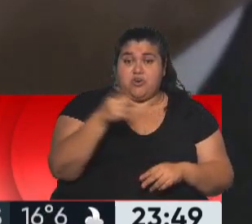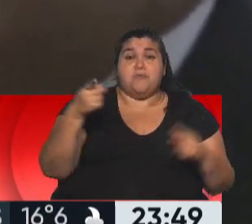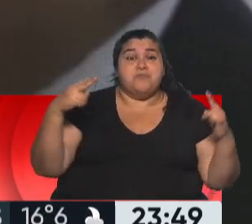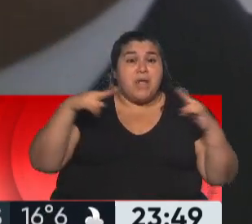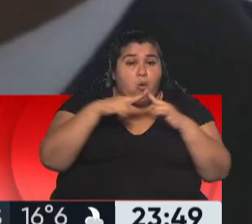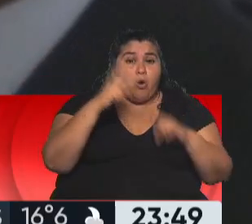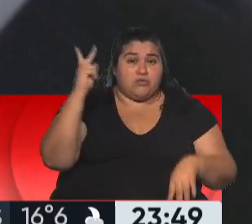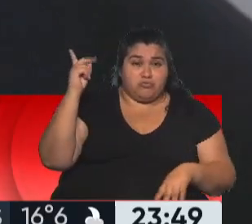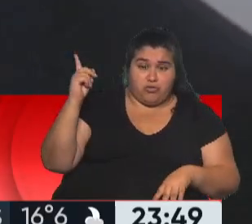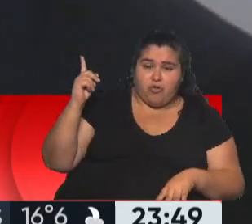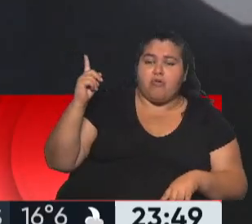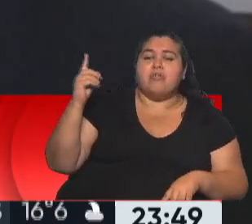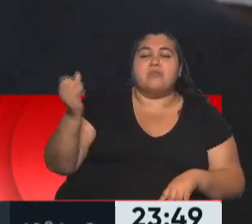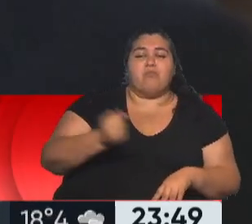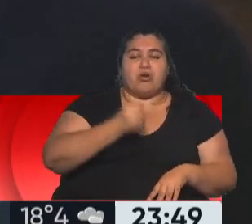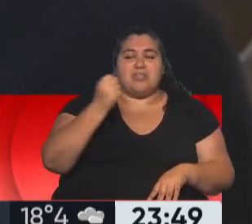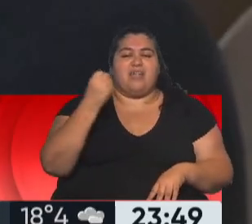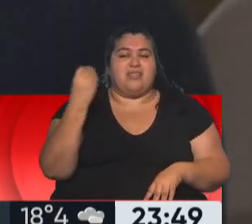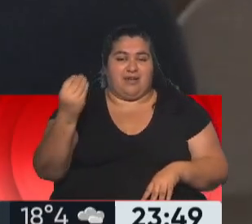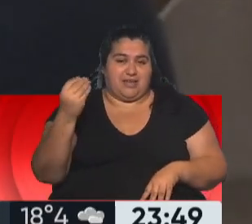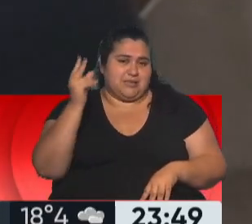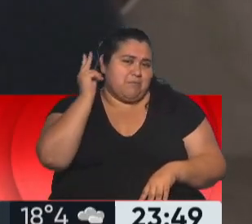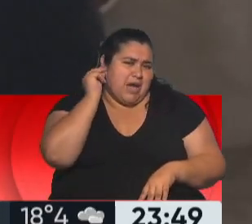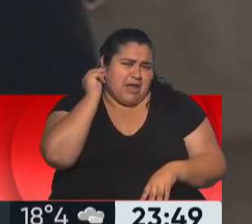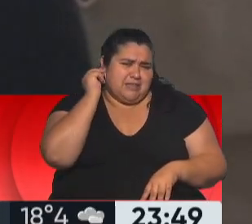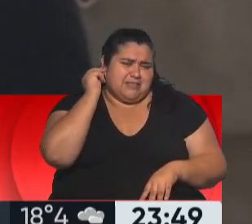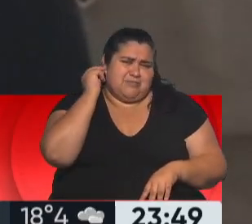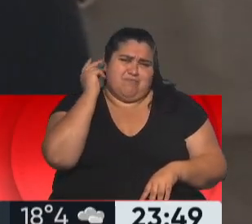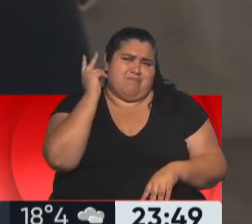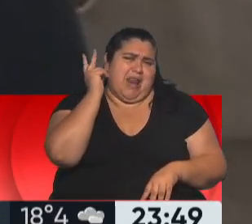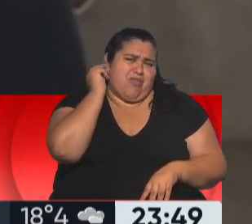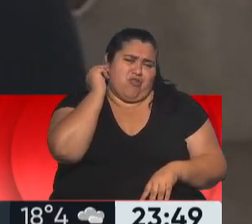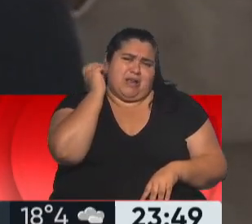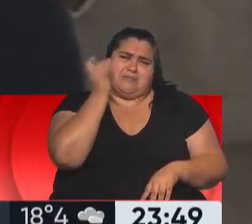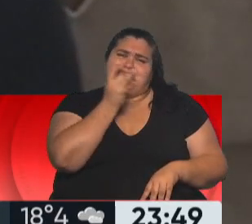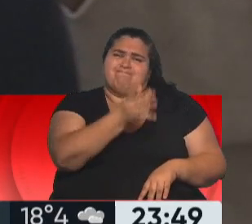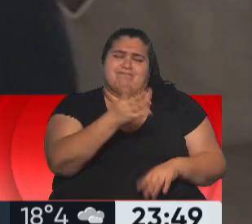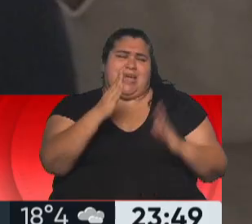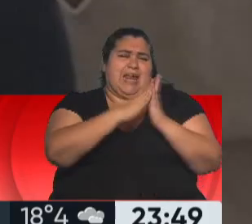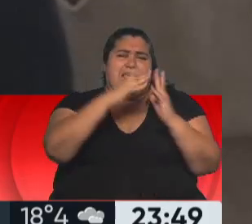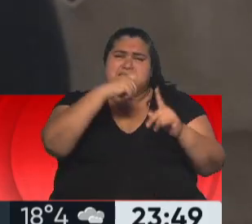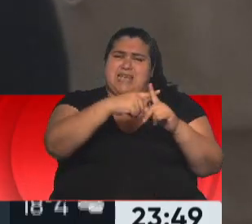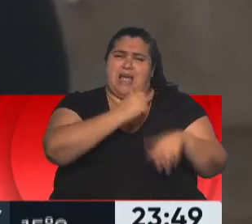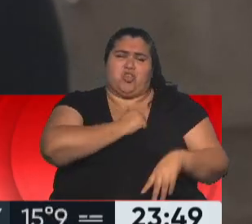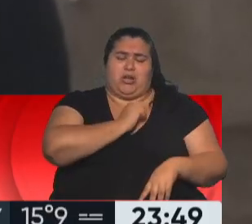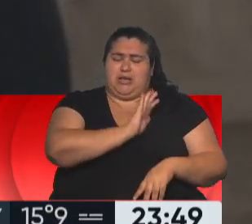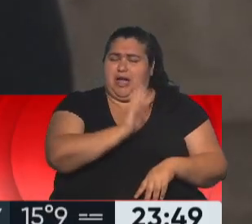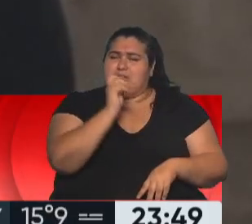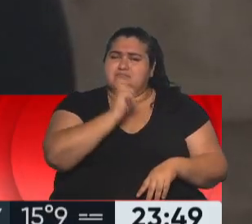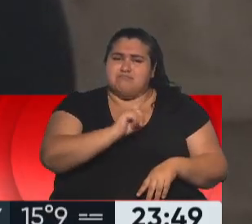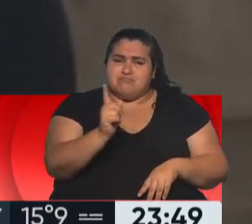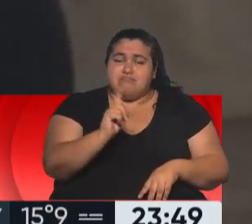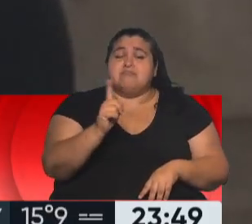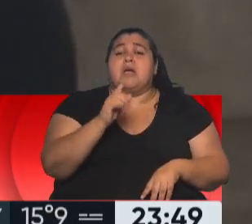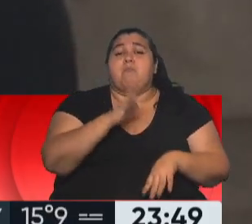¿Saben por qué? Porque Maradona estaba peleadísimo con la Iglesia Católica. Claro. no soportó en ese momento y habló